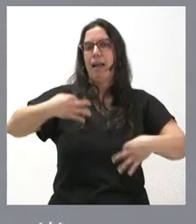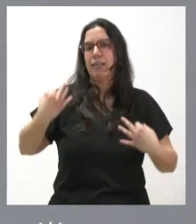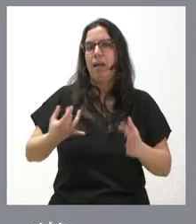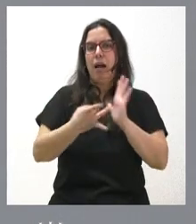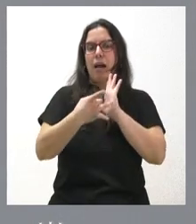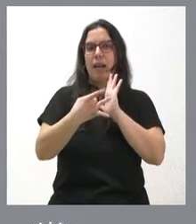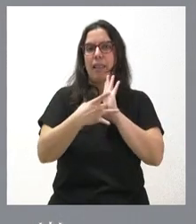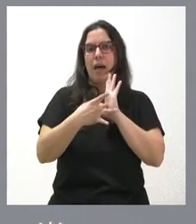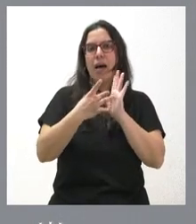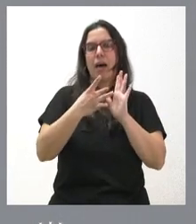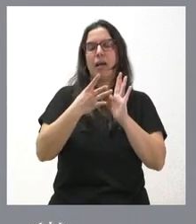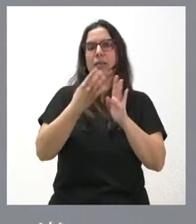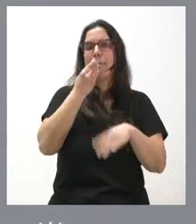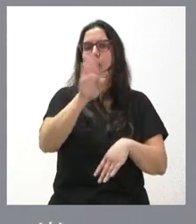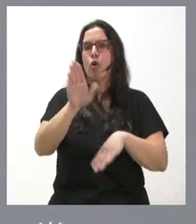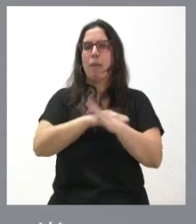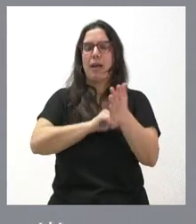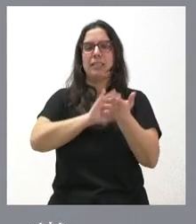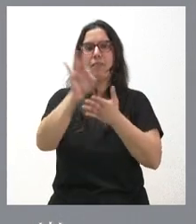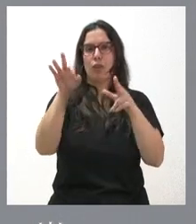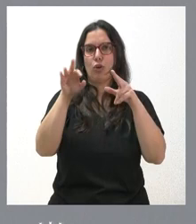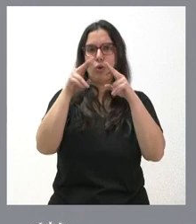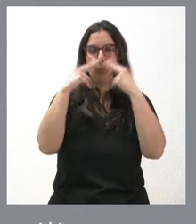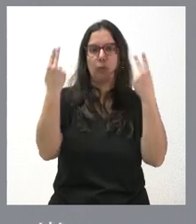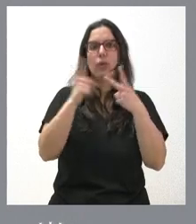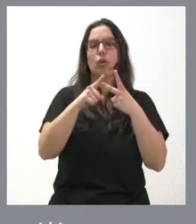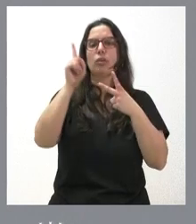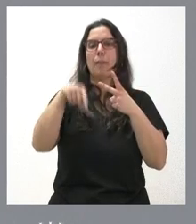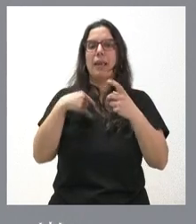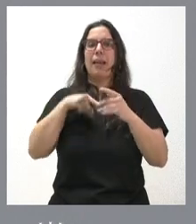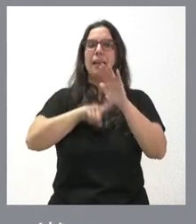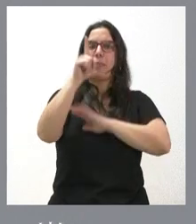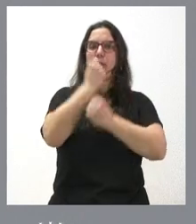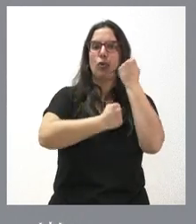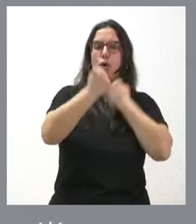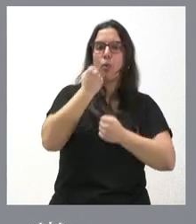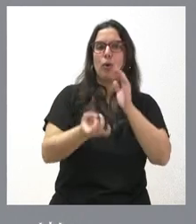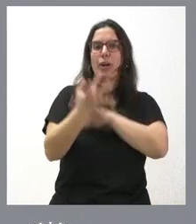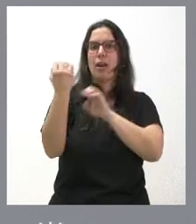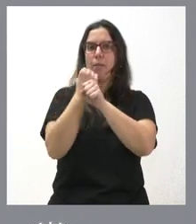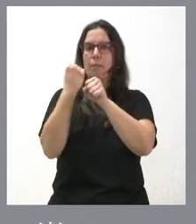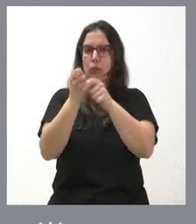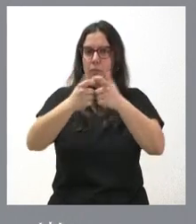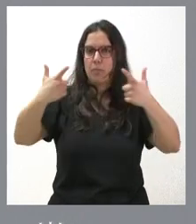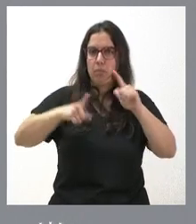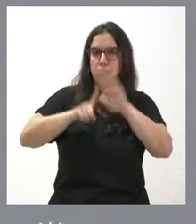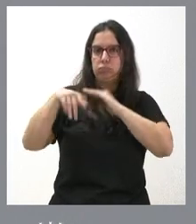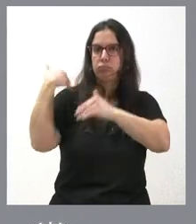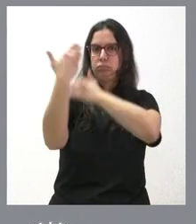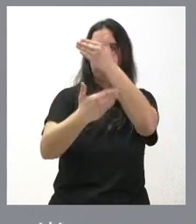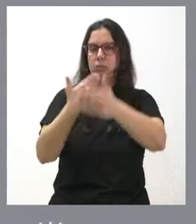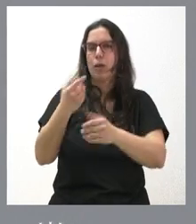calidad en los servicios públicos avanzar en el crecimiento económico y en la creación de puestos de trabajo estables y de